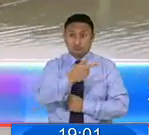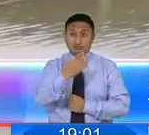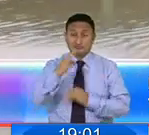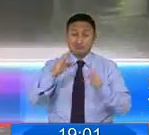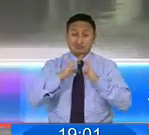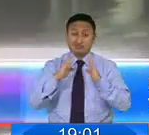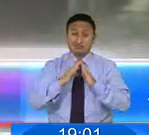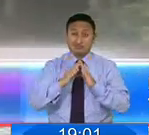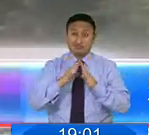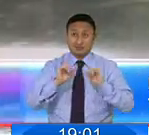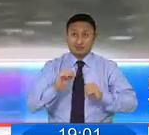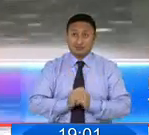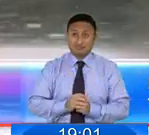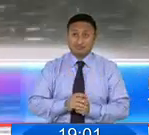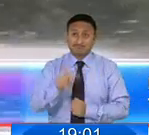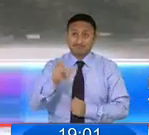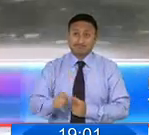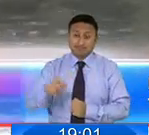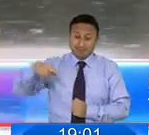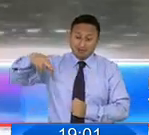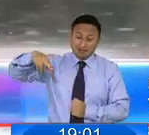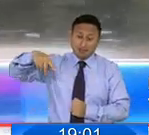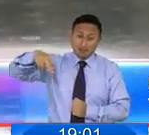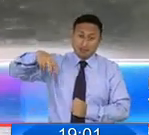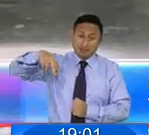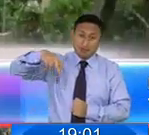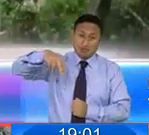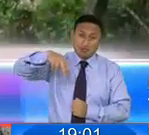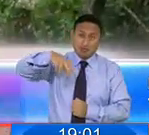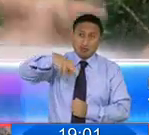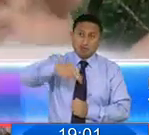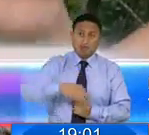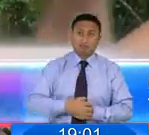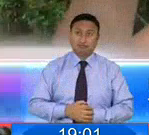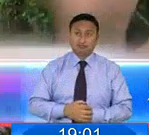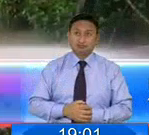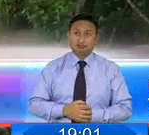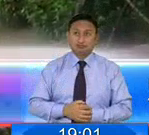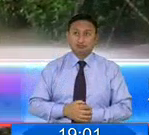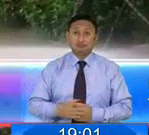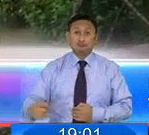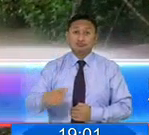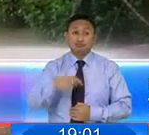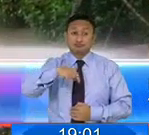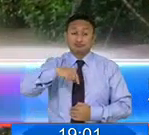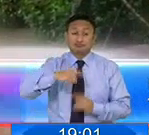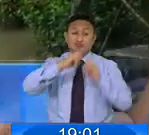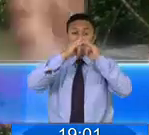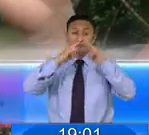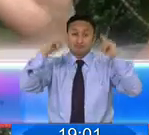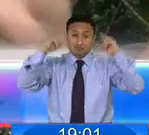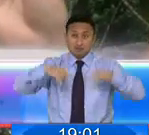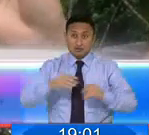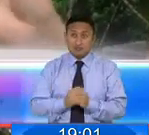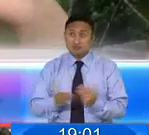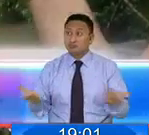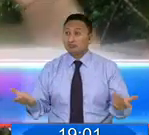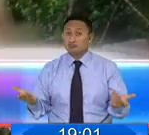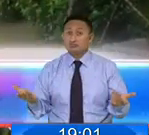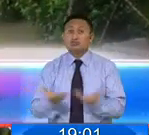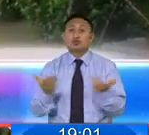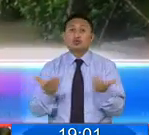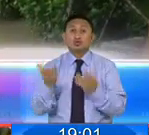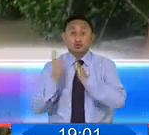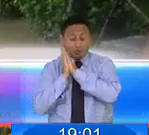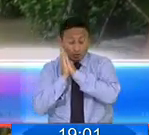tienen canoas caminan con el agua hasta la cintura. Tuvimos que hacer esta carpita aquí porque no teníamos dónde dormir. La casa